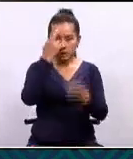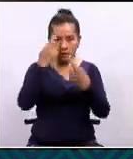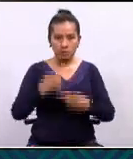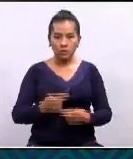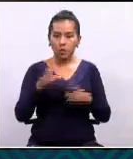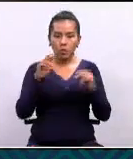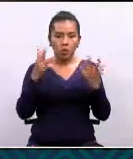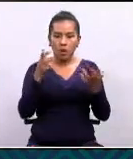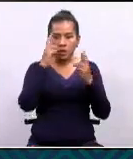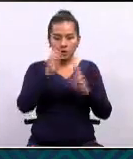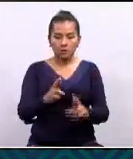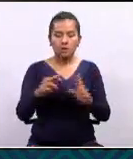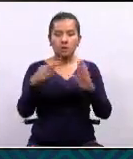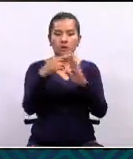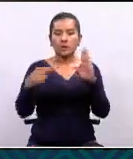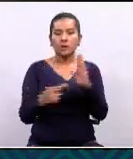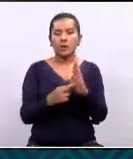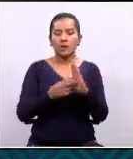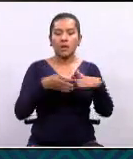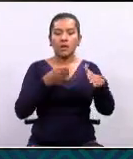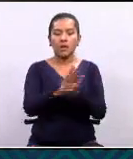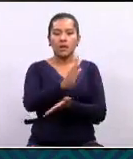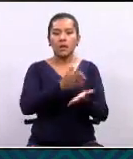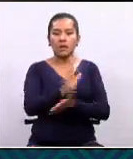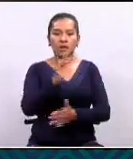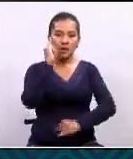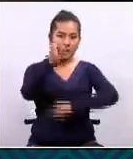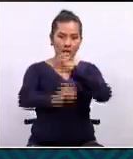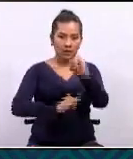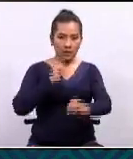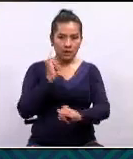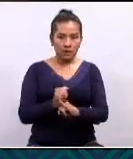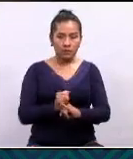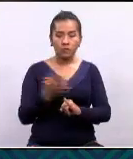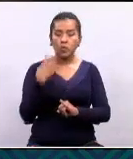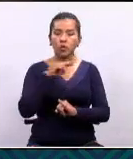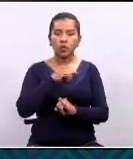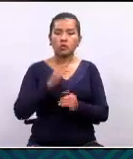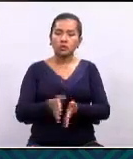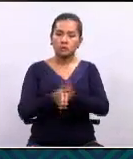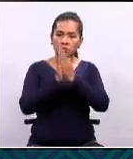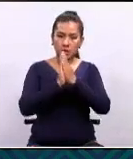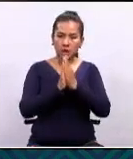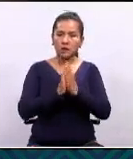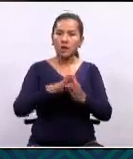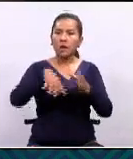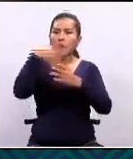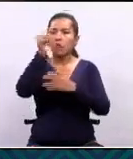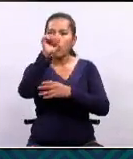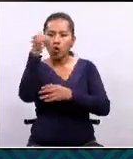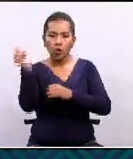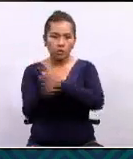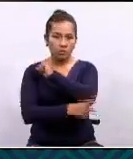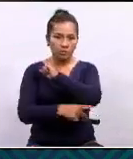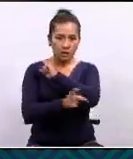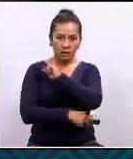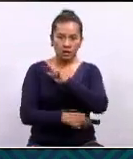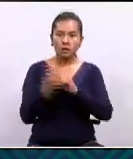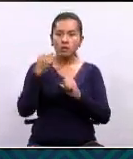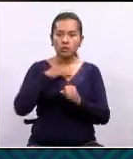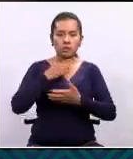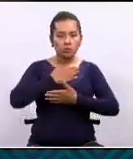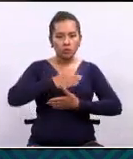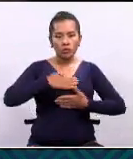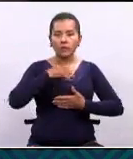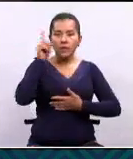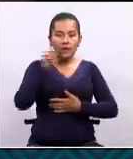internacional y lo que le pedimos a todos los ciudadanos de América, de la región, es que hagan un seguimiento a este